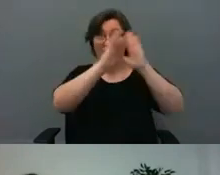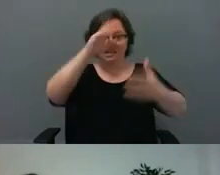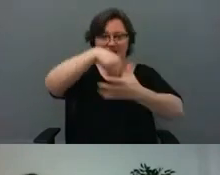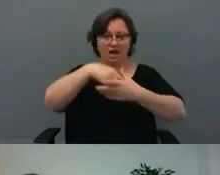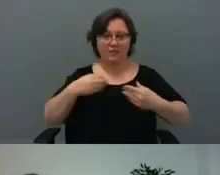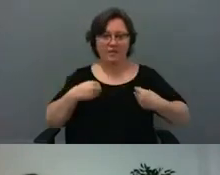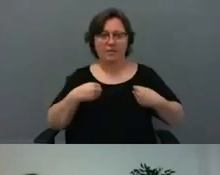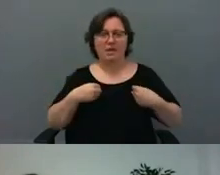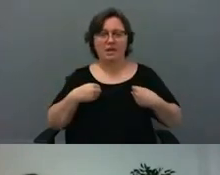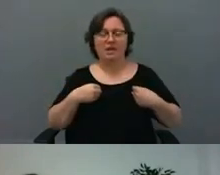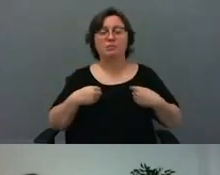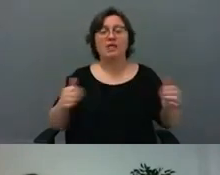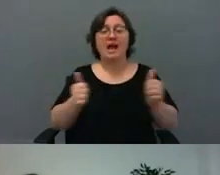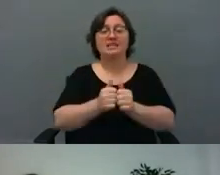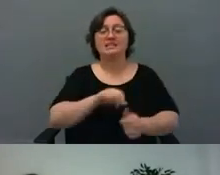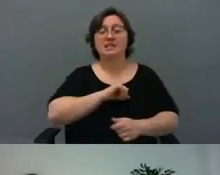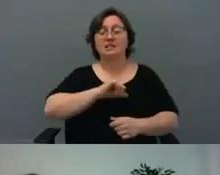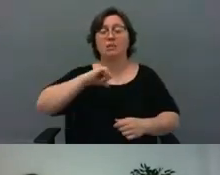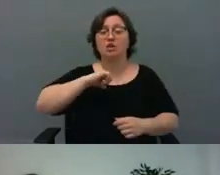con mi asistente personal,